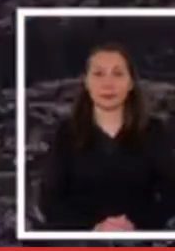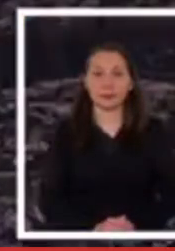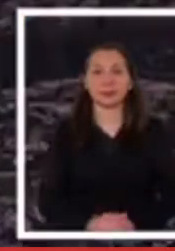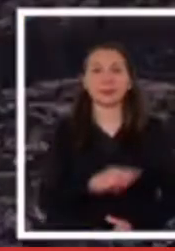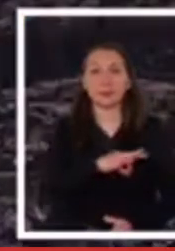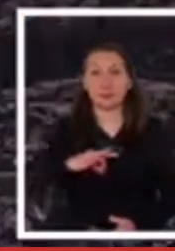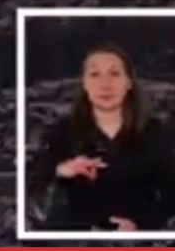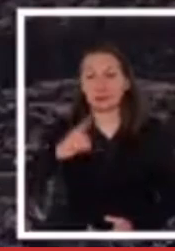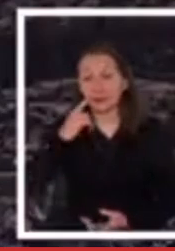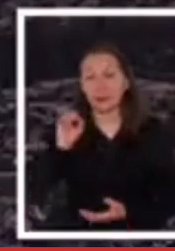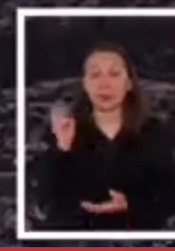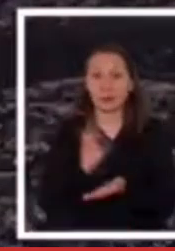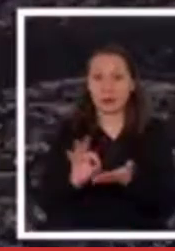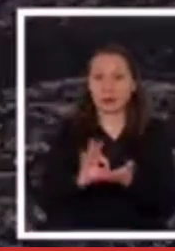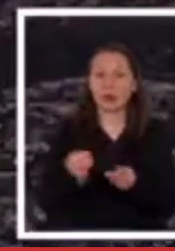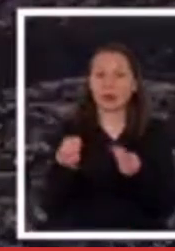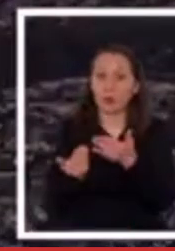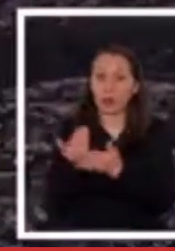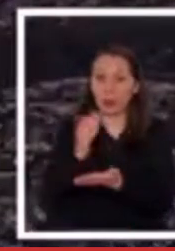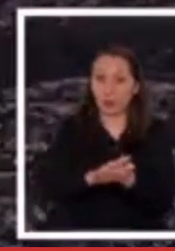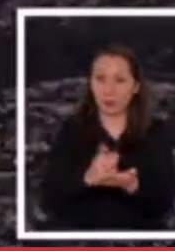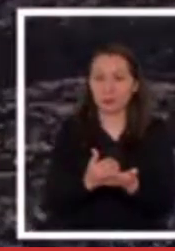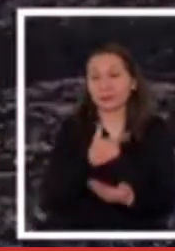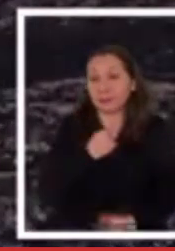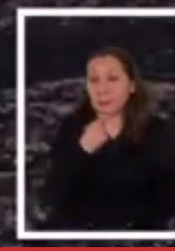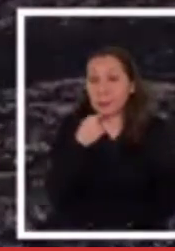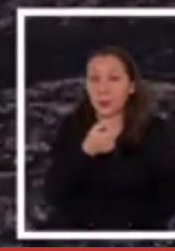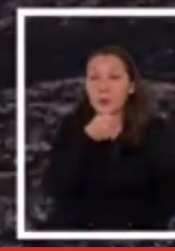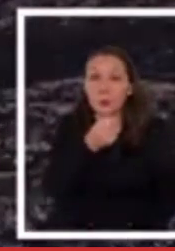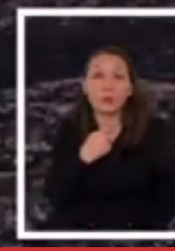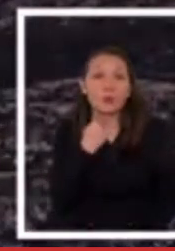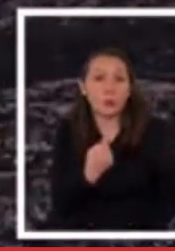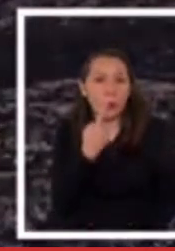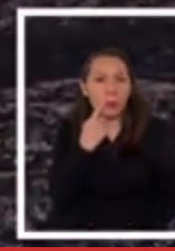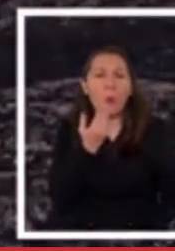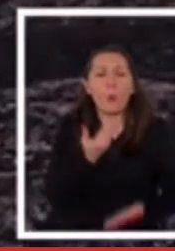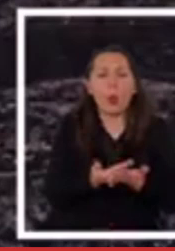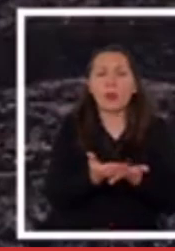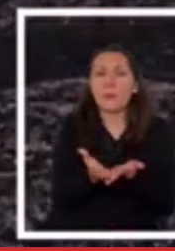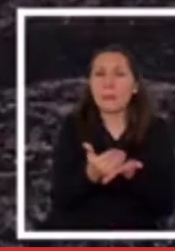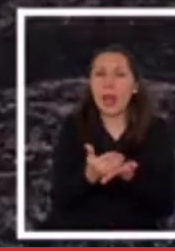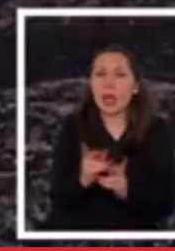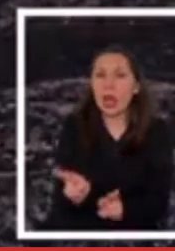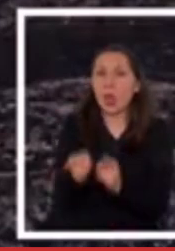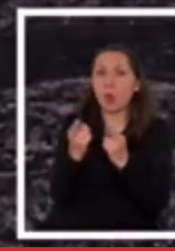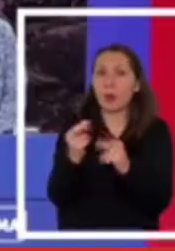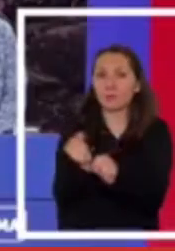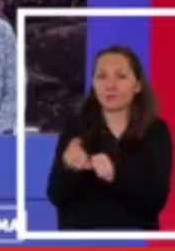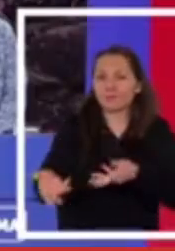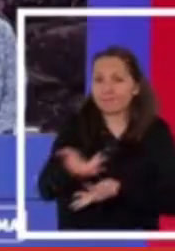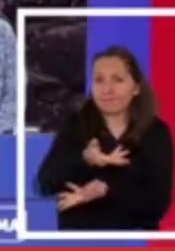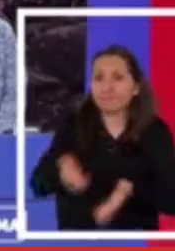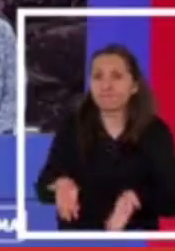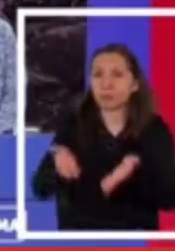ministro subsecretarias qué tal Buenos días Quería preguntarles cuándo va a estar listo este plan de recuperación productiva sabemos que el presidente